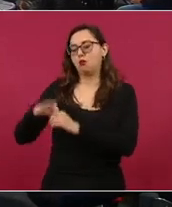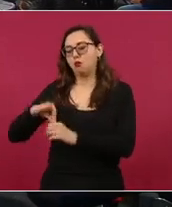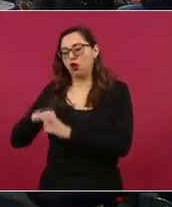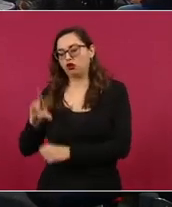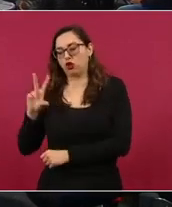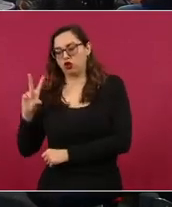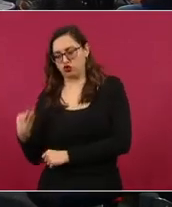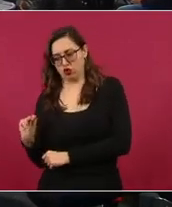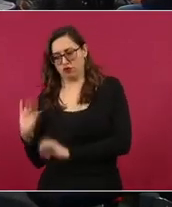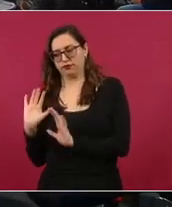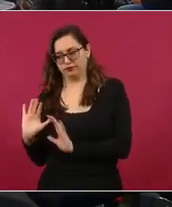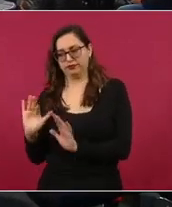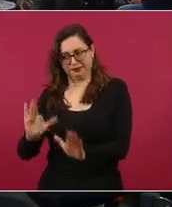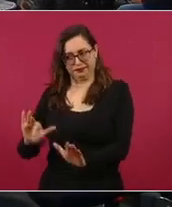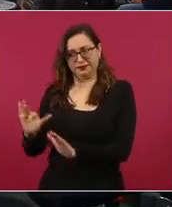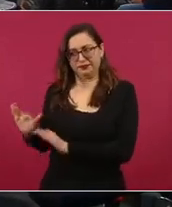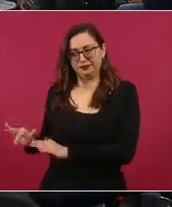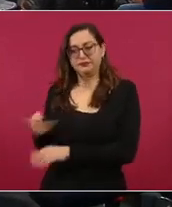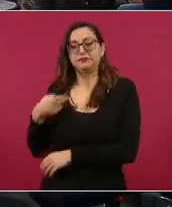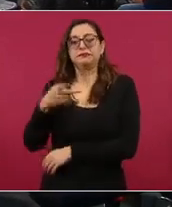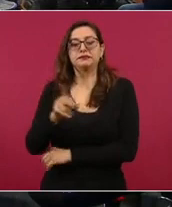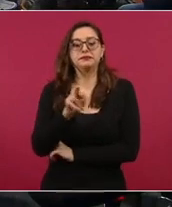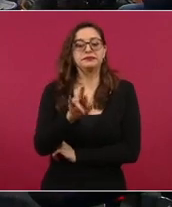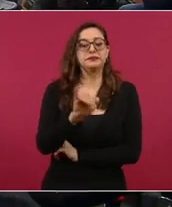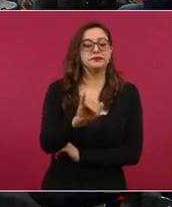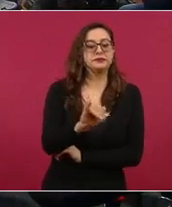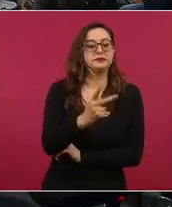alcanza, PRI-PAN, y sacamos la energética.